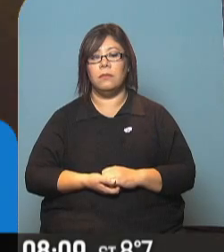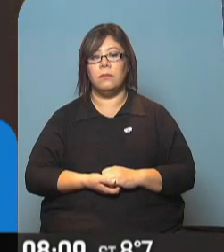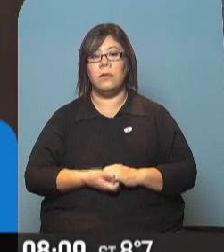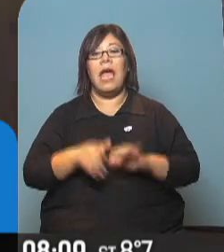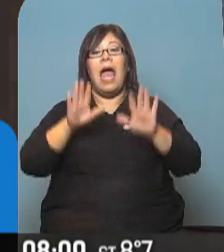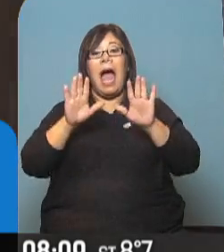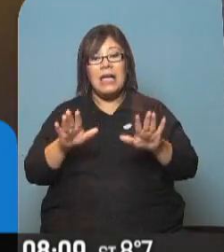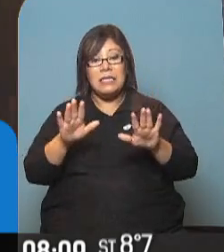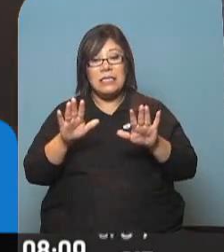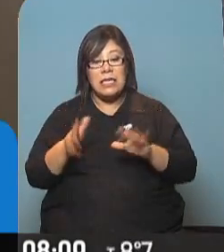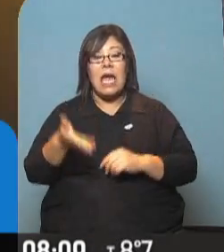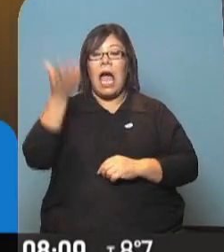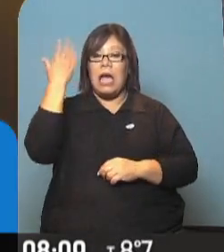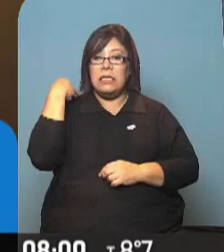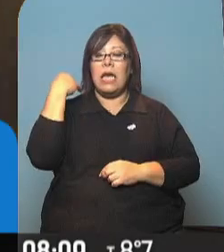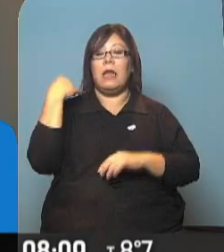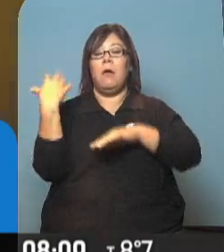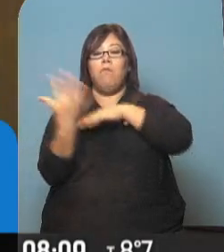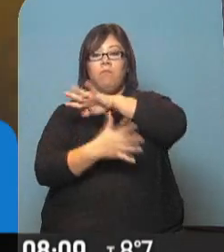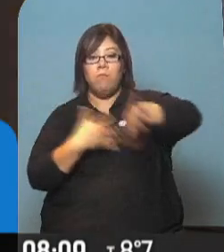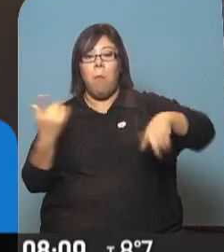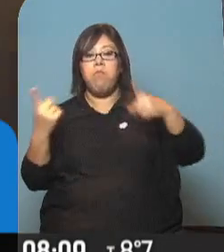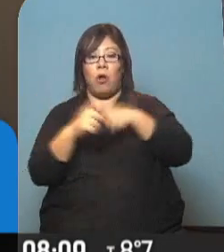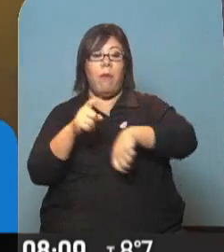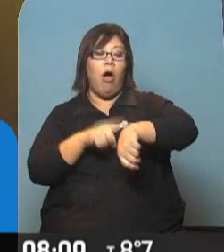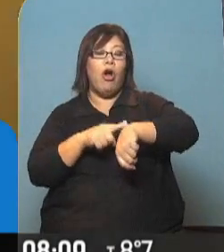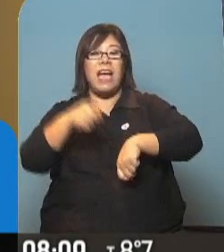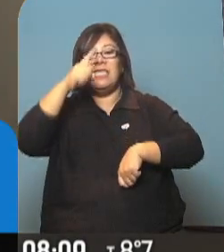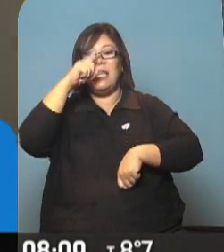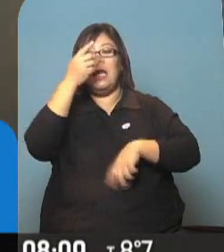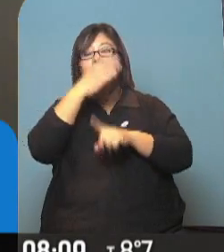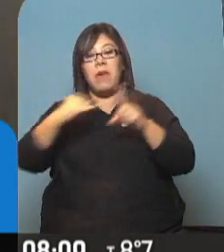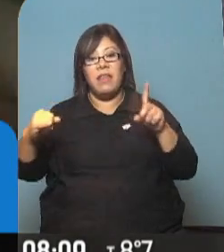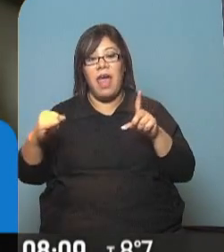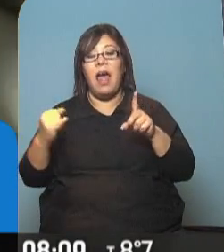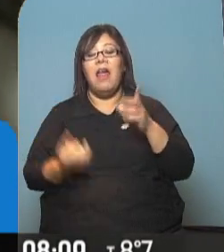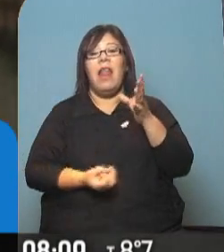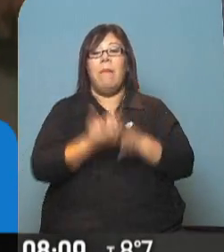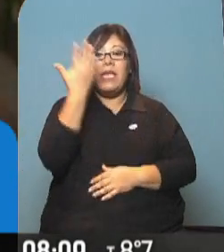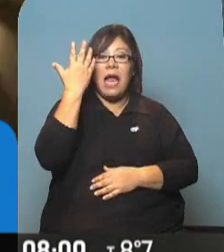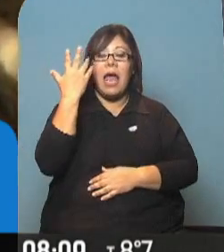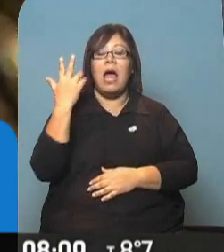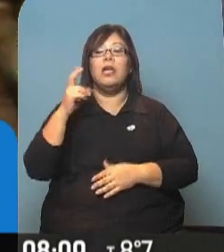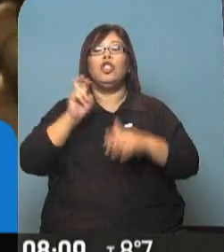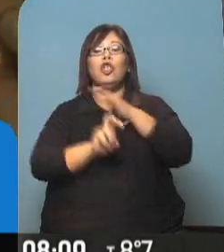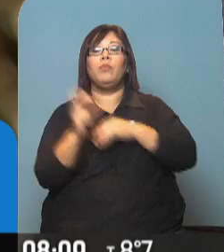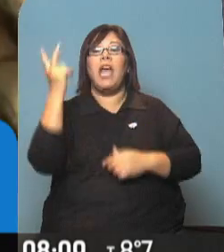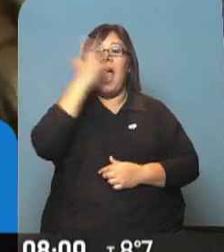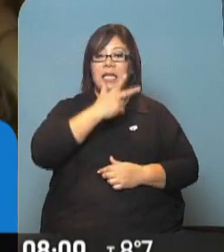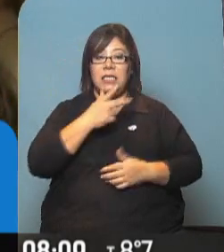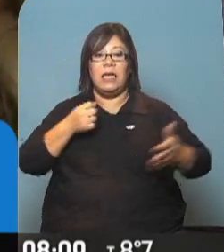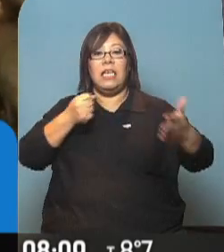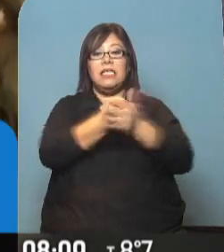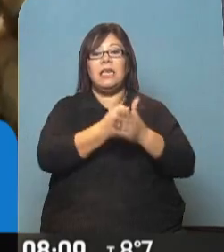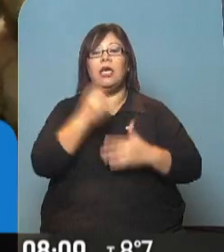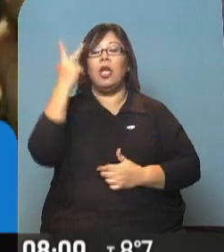Así comenzaron los incidentes a las 7:30 de la mañana en la estación Hospitales de la línea H. La empresa Metrovías intentó